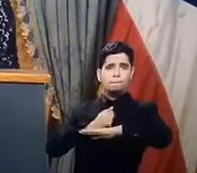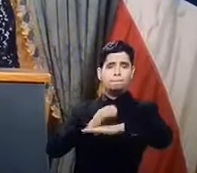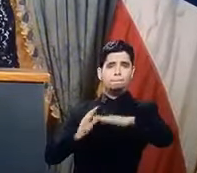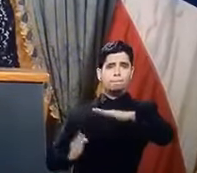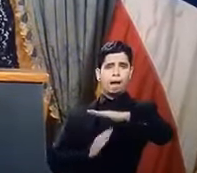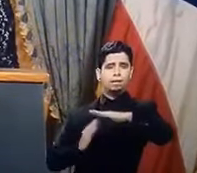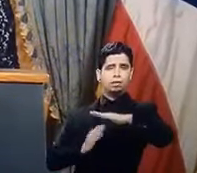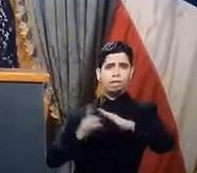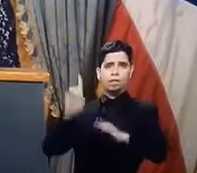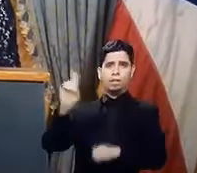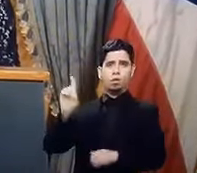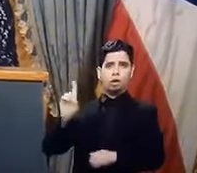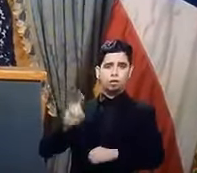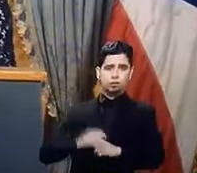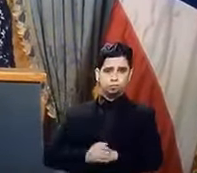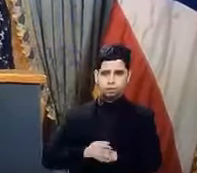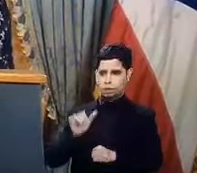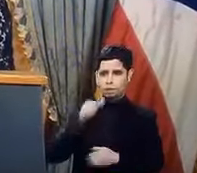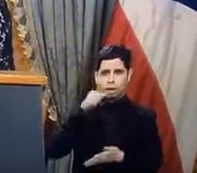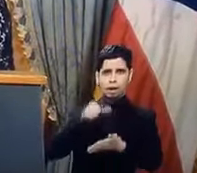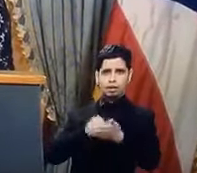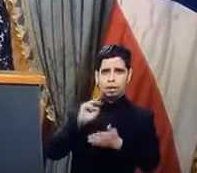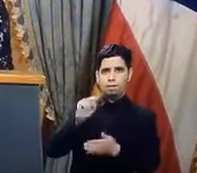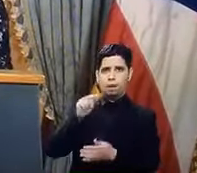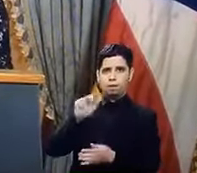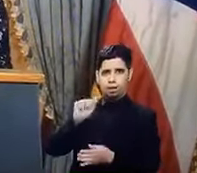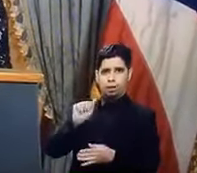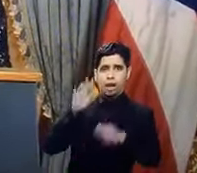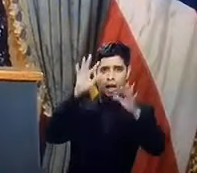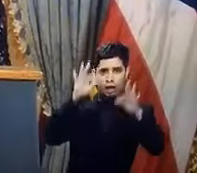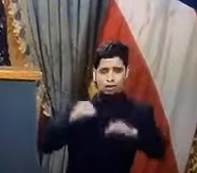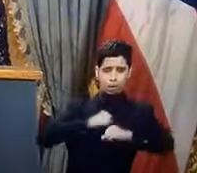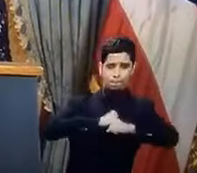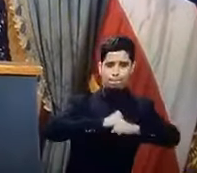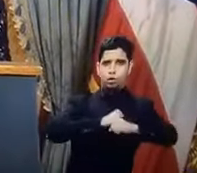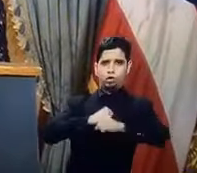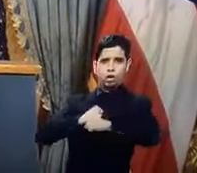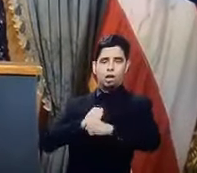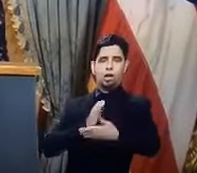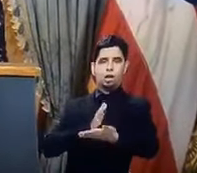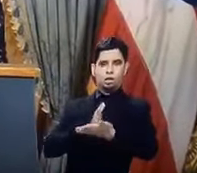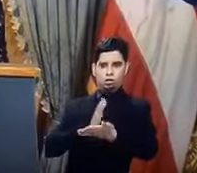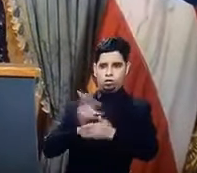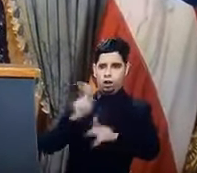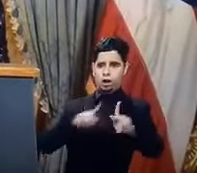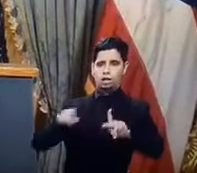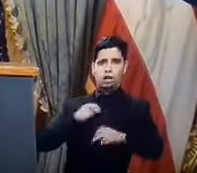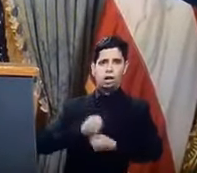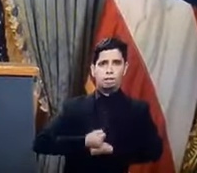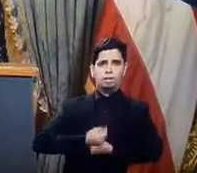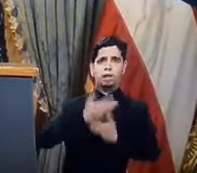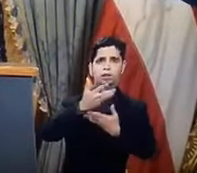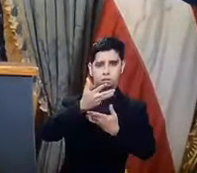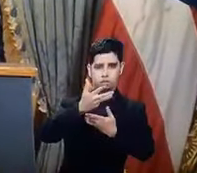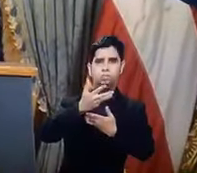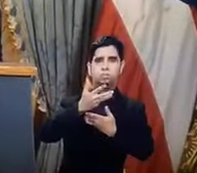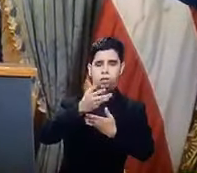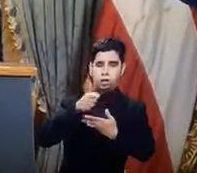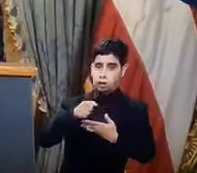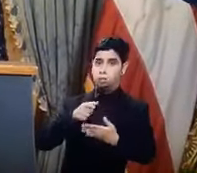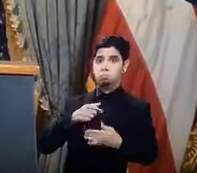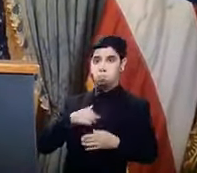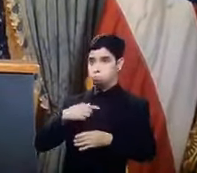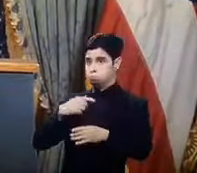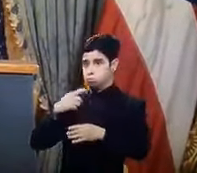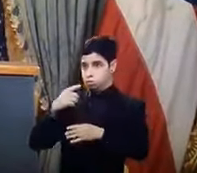democrática. Esa misma Carta Magna garantiza y protege los derechos del pueblo a la libre expresión y su derecho a manifestar su agrado